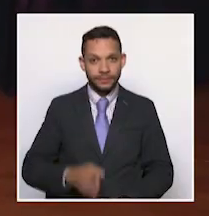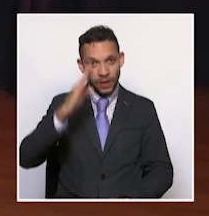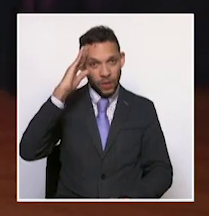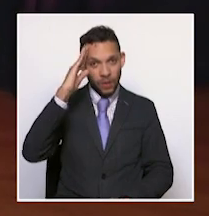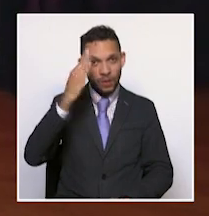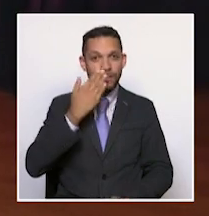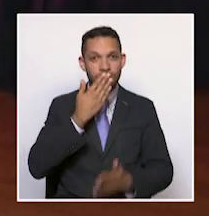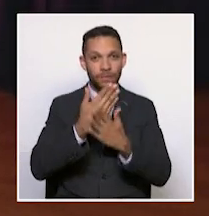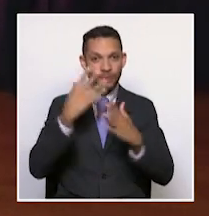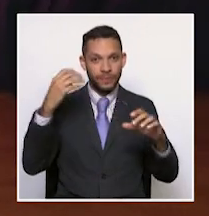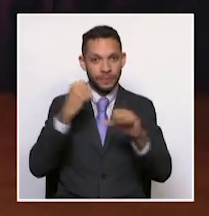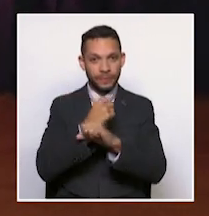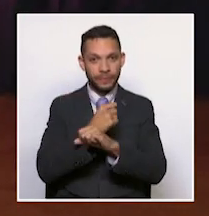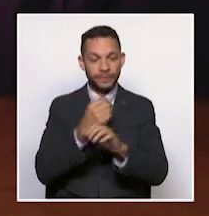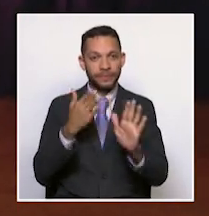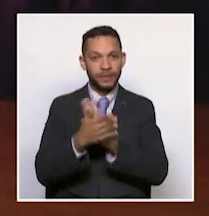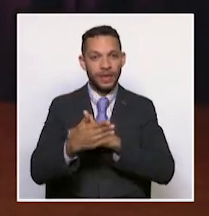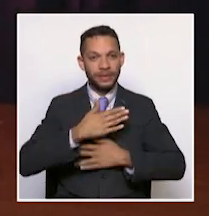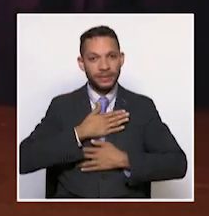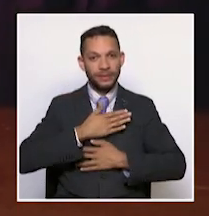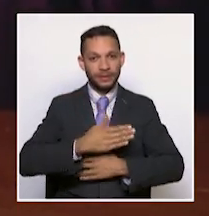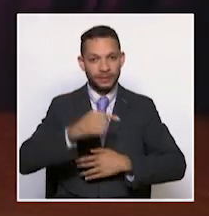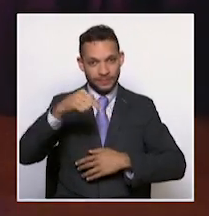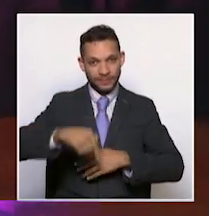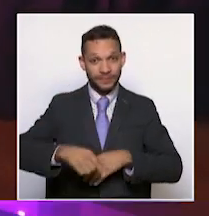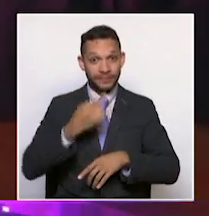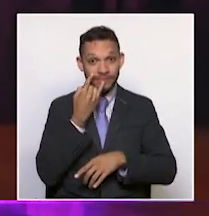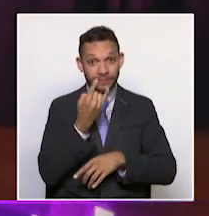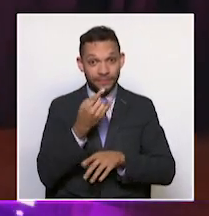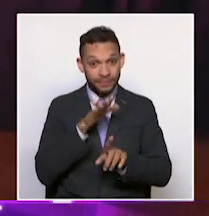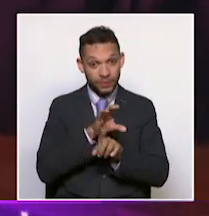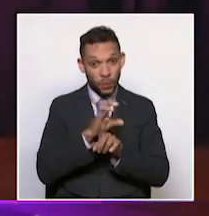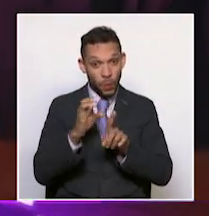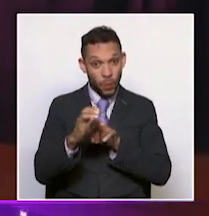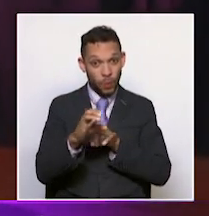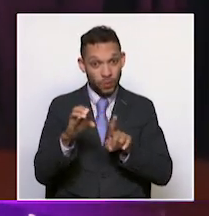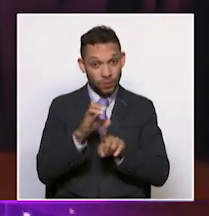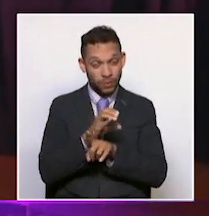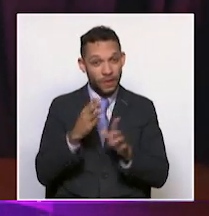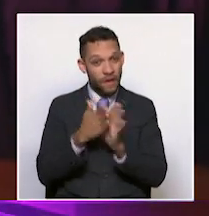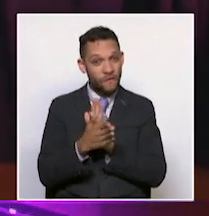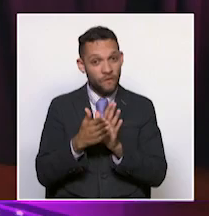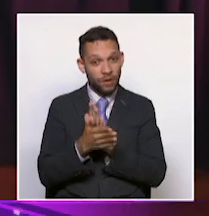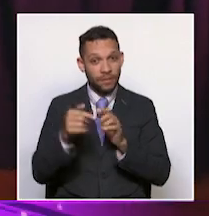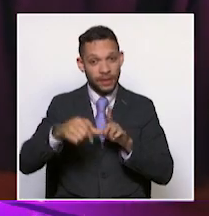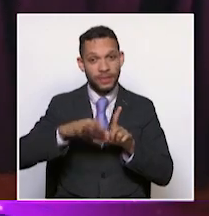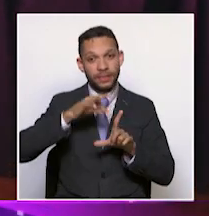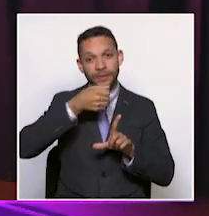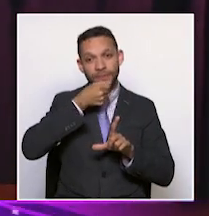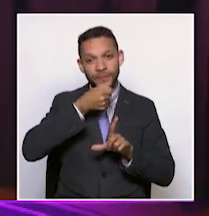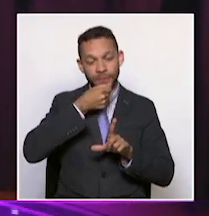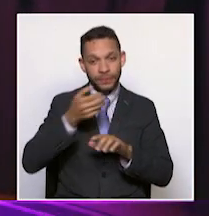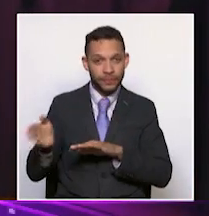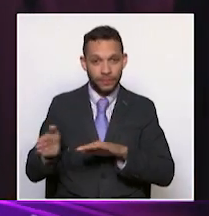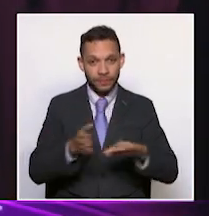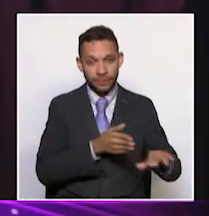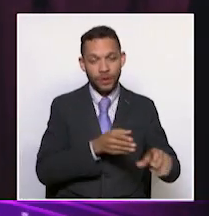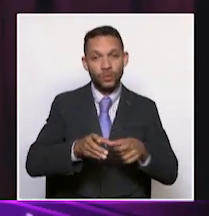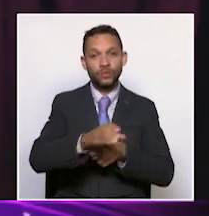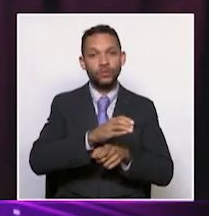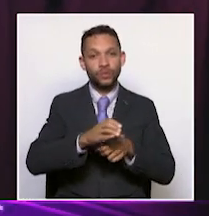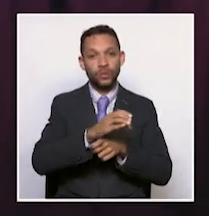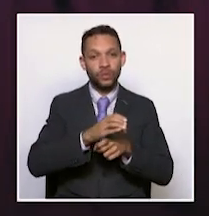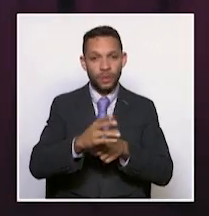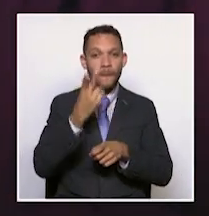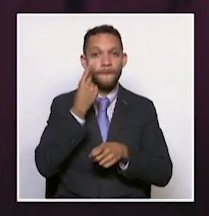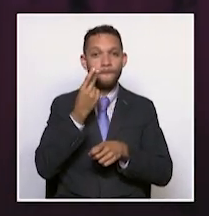Buenas noches, un saludo muy especial. Bienvenidos a Sin Estrés, la sección de cultura, arte y entretenimiento de Telecafé Noticias. En la ciudad de Pereira se realizó